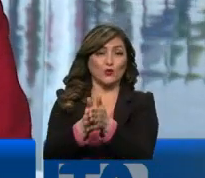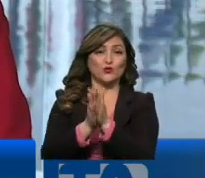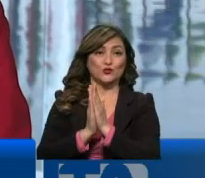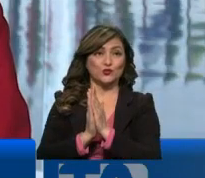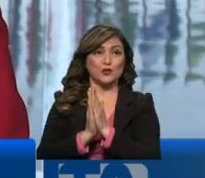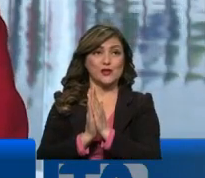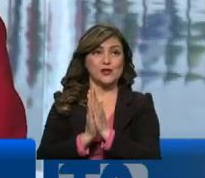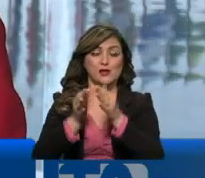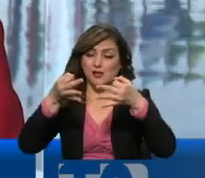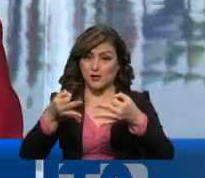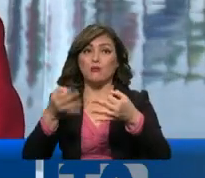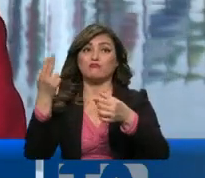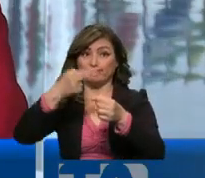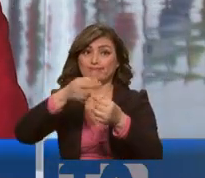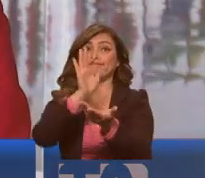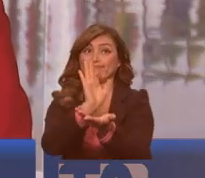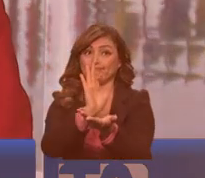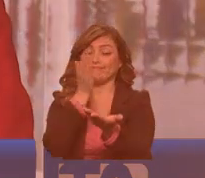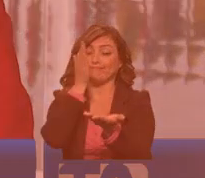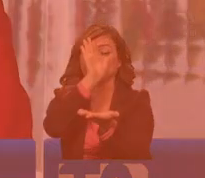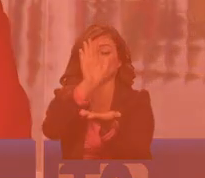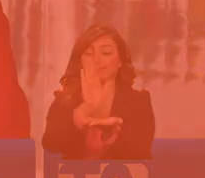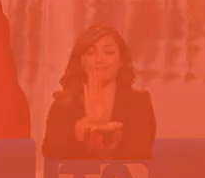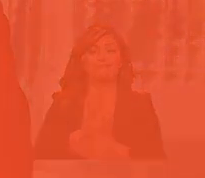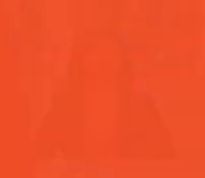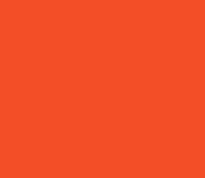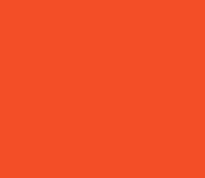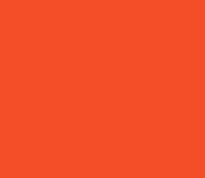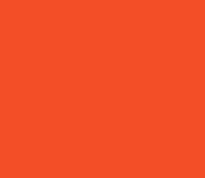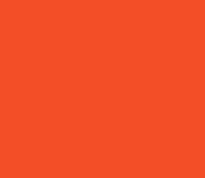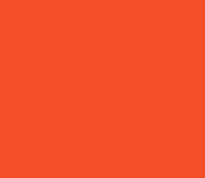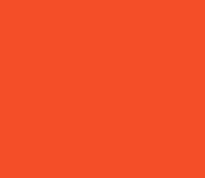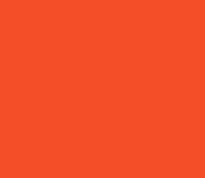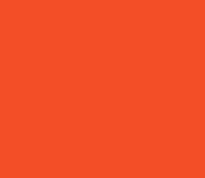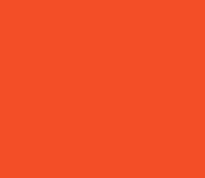hasta el momento está confirmada su asistencia. En Quito, Andrea Samaniego, 24 horas.